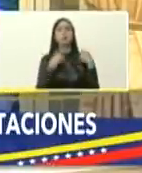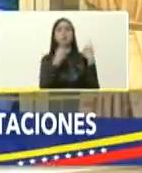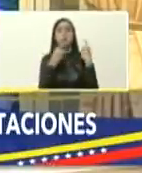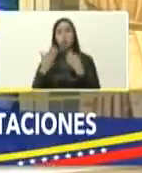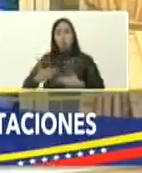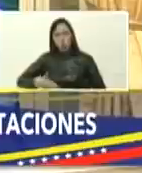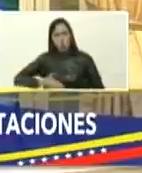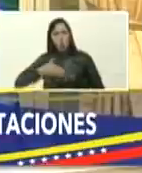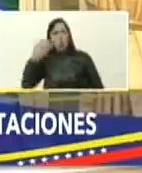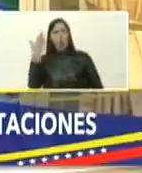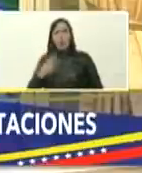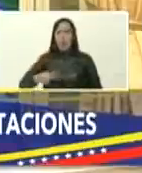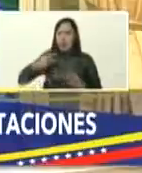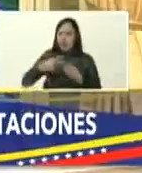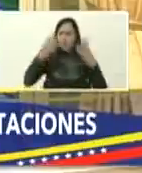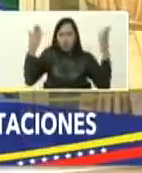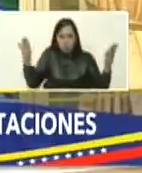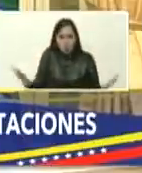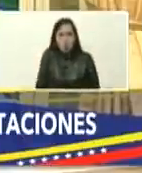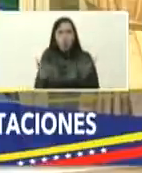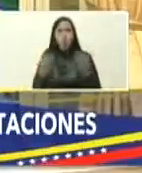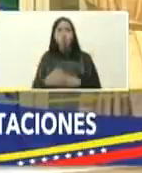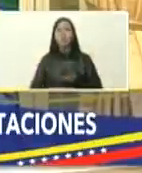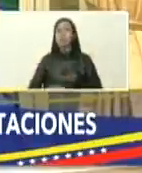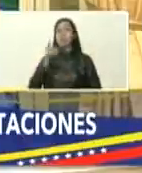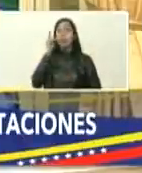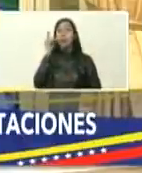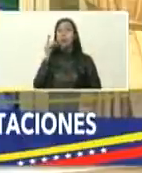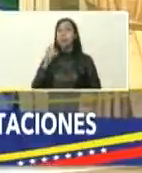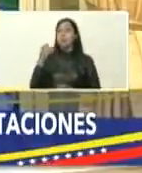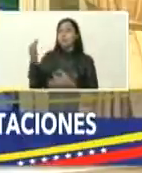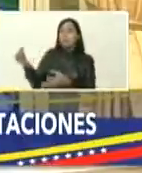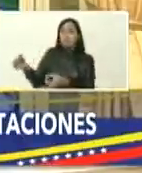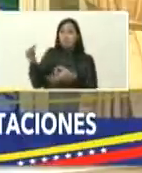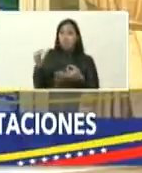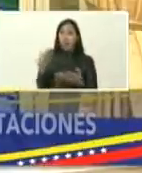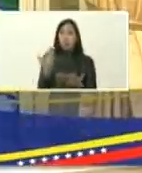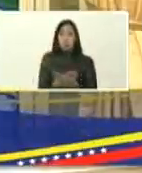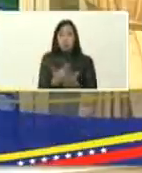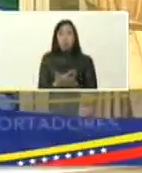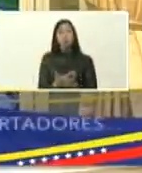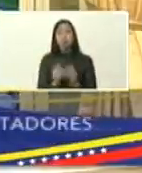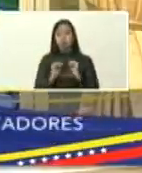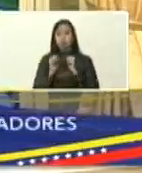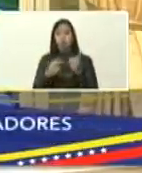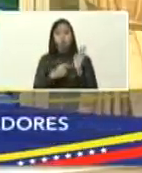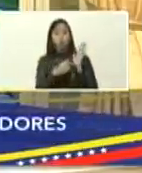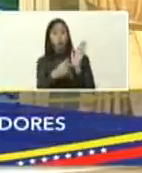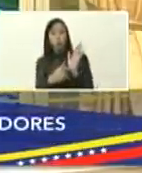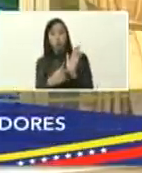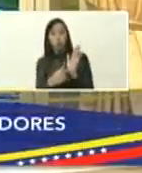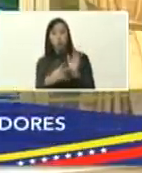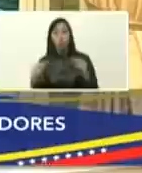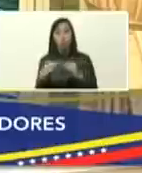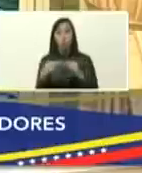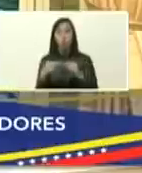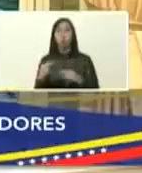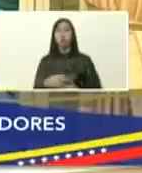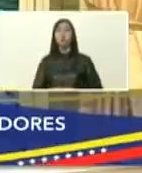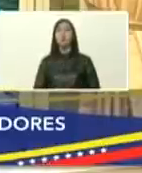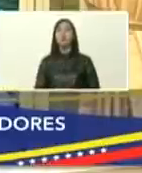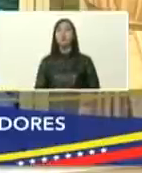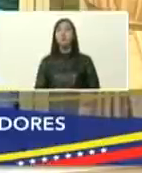Construir la vocación exportadora. La vicepresidenta me trajo una propuesta y yo quiero arrancandito apenas. Apenas